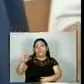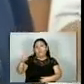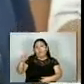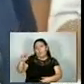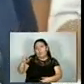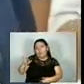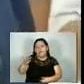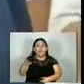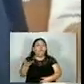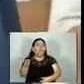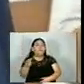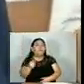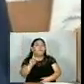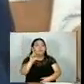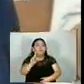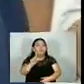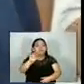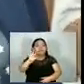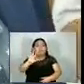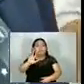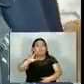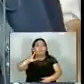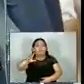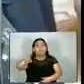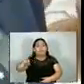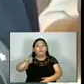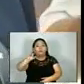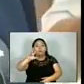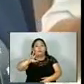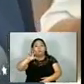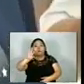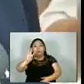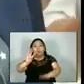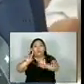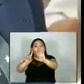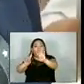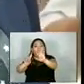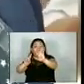oscilan en la cantidad de 153 mil 346 dólares con 56.